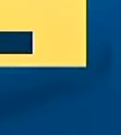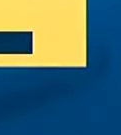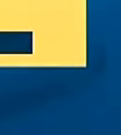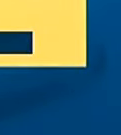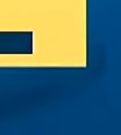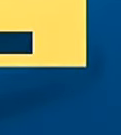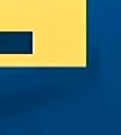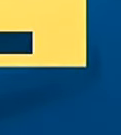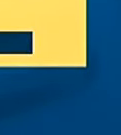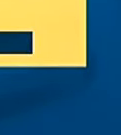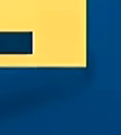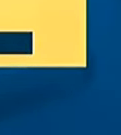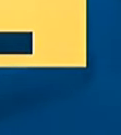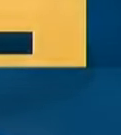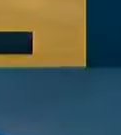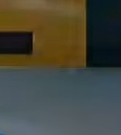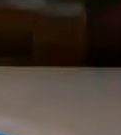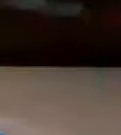Comunidad virtual.